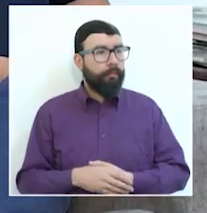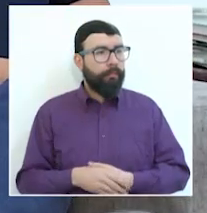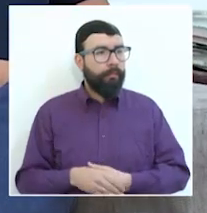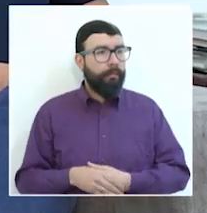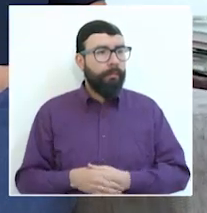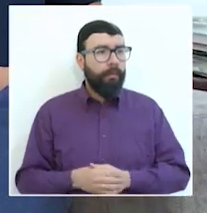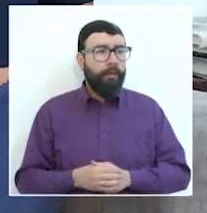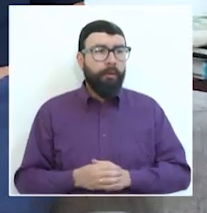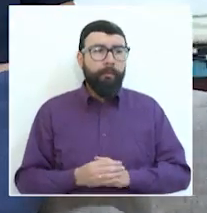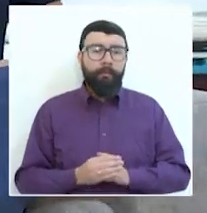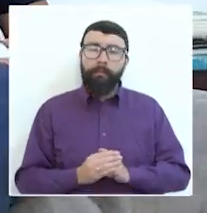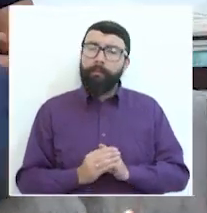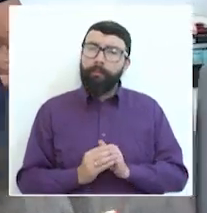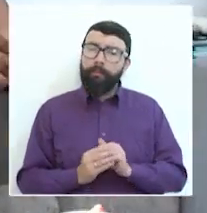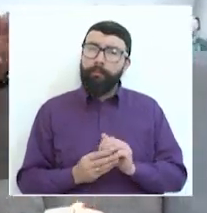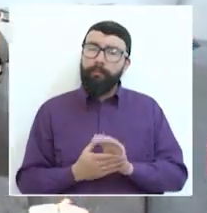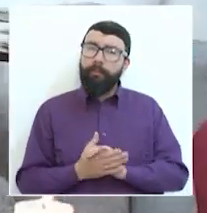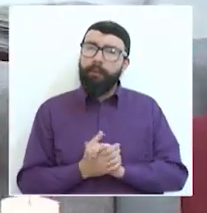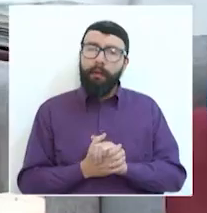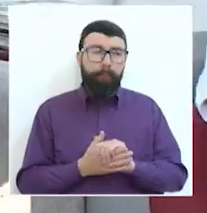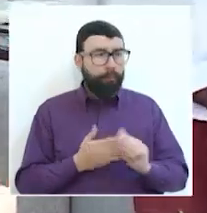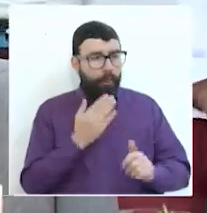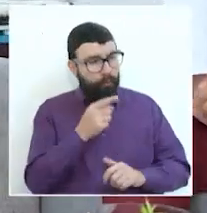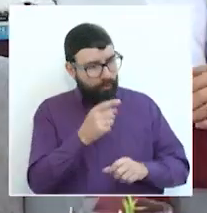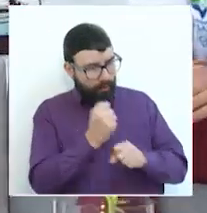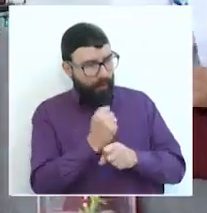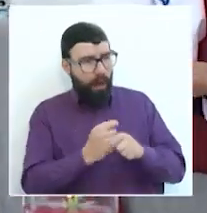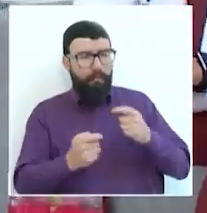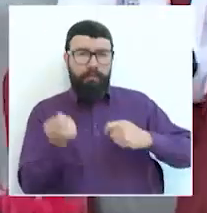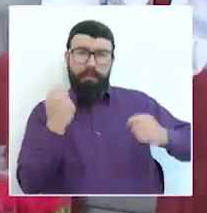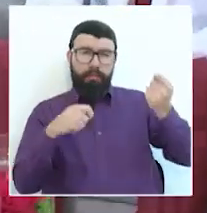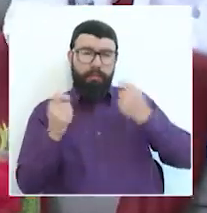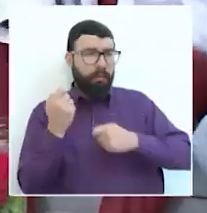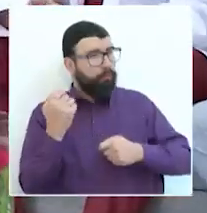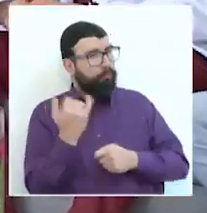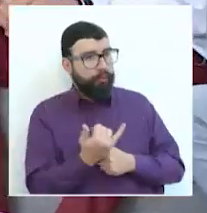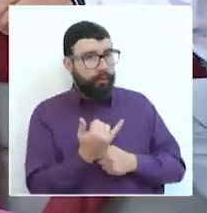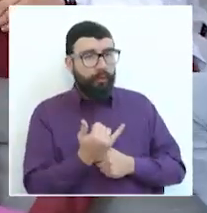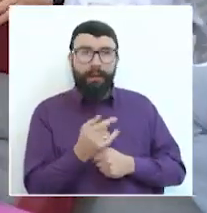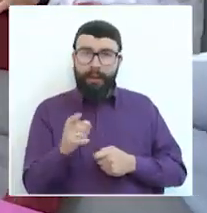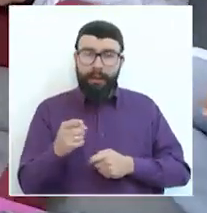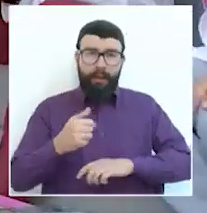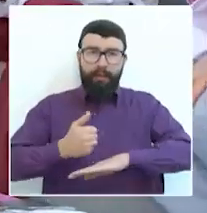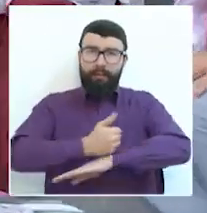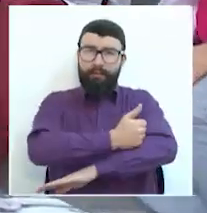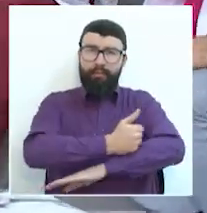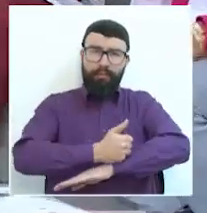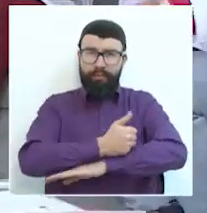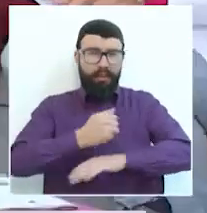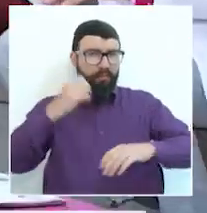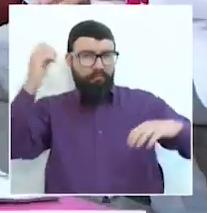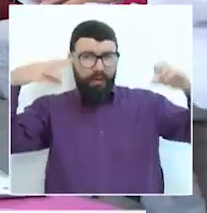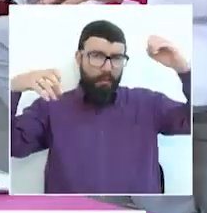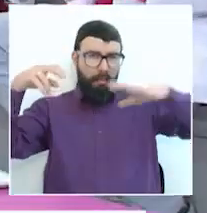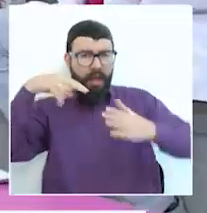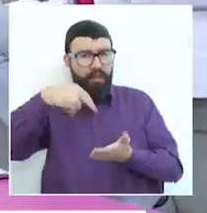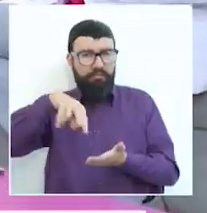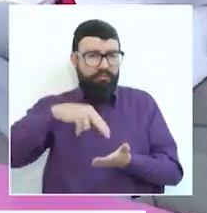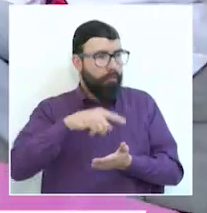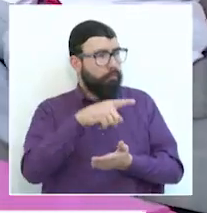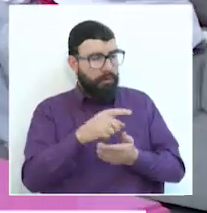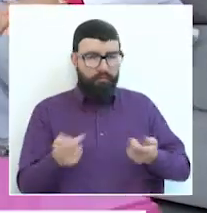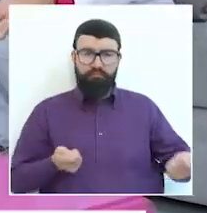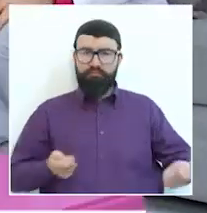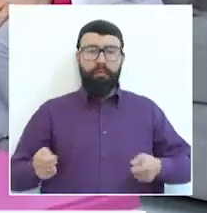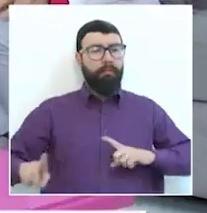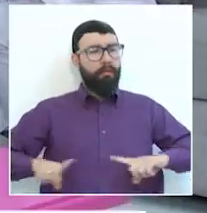Uno de las actividades comerciales que usted tiene es discotecas y esto. Entonces resulta que